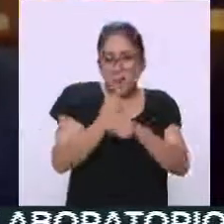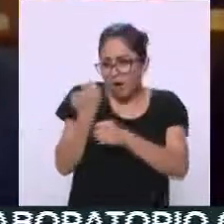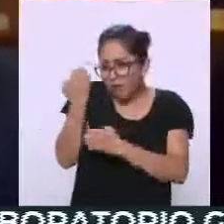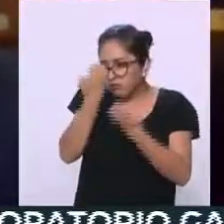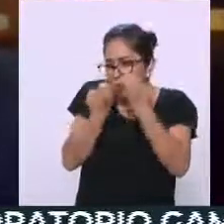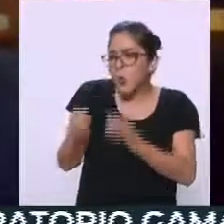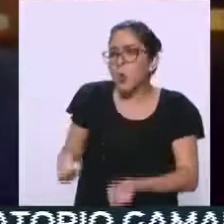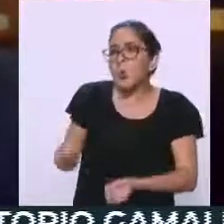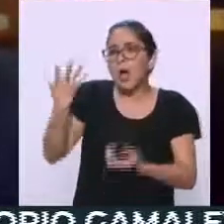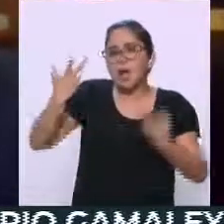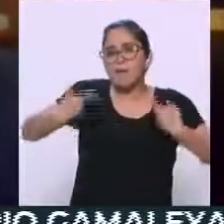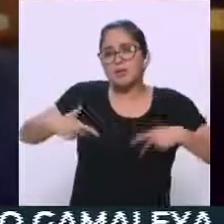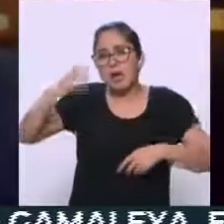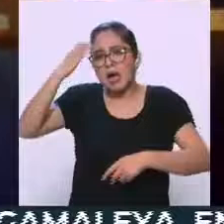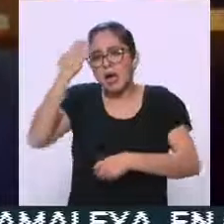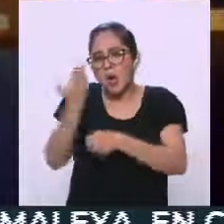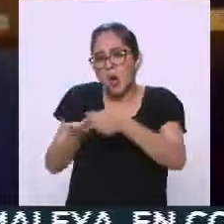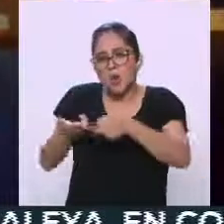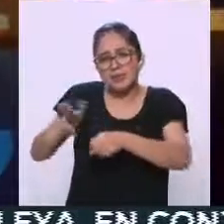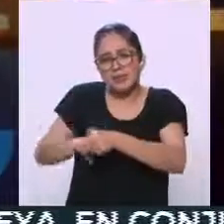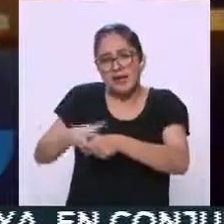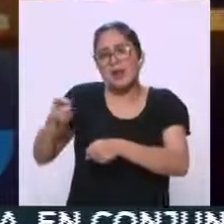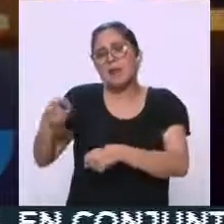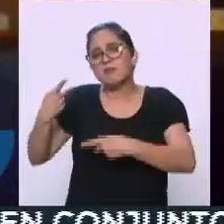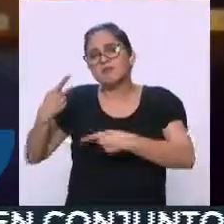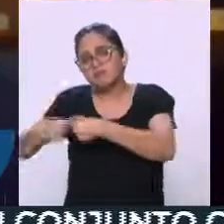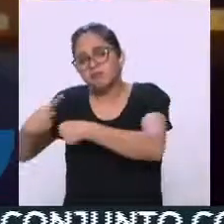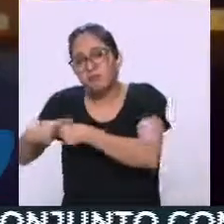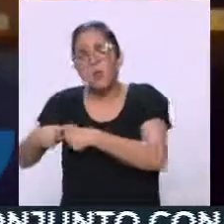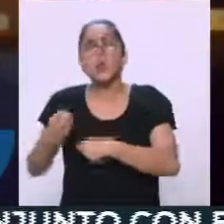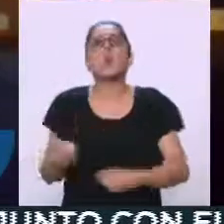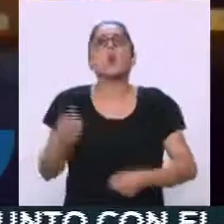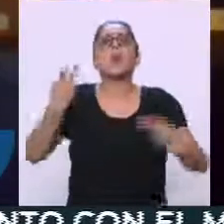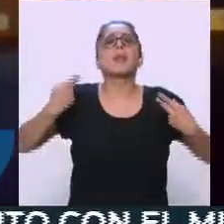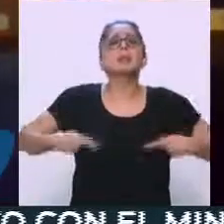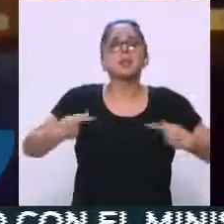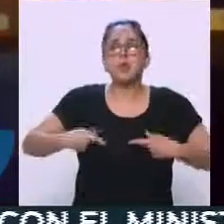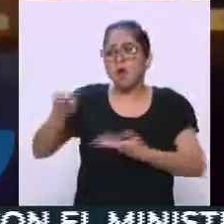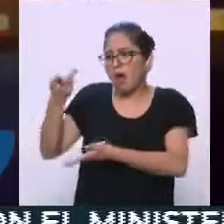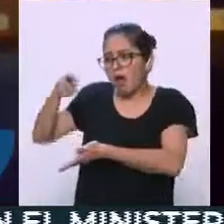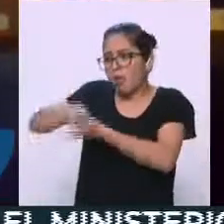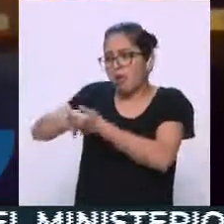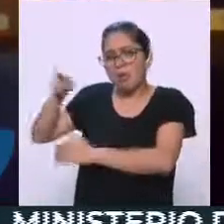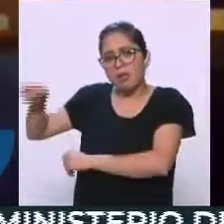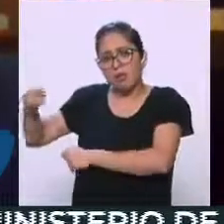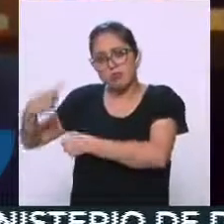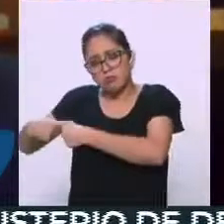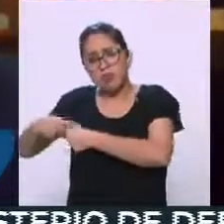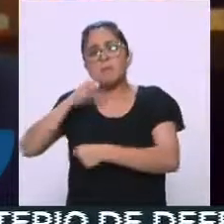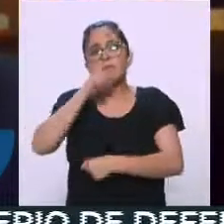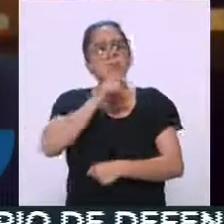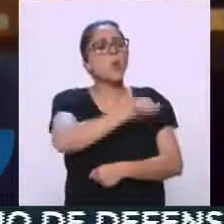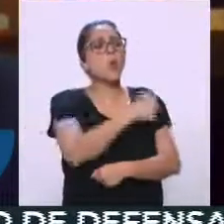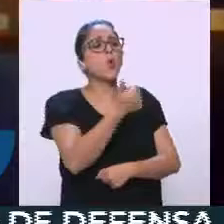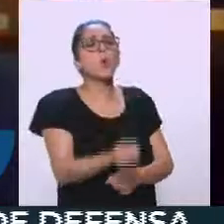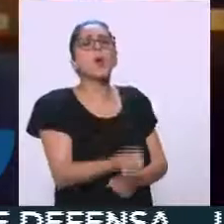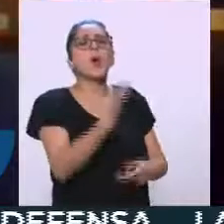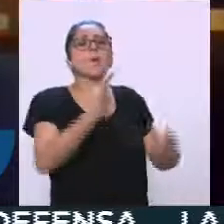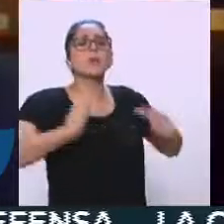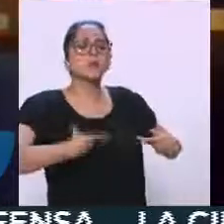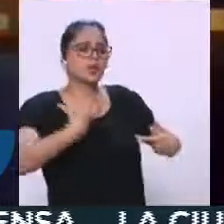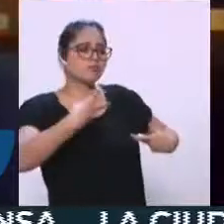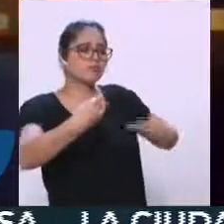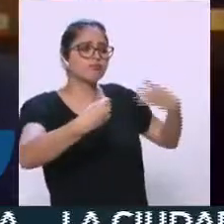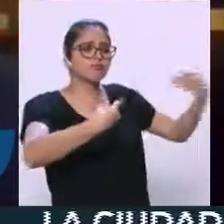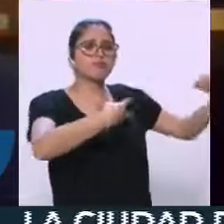de positividad, la tendencia de casos hospitalizados y básicamente, bueno, la tendencia del síndrome COVID, es decir, cuántos casos